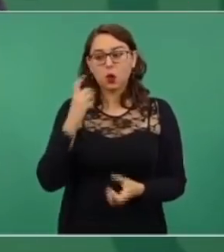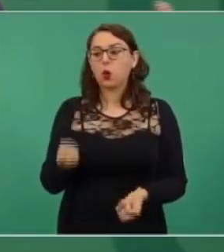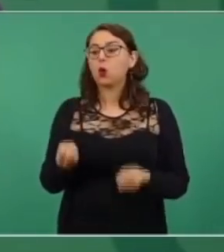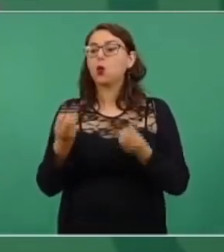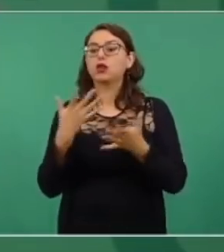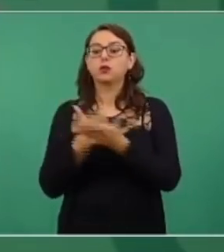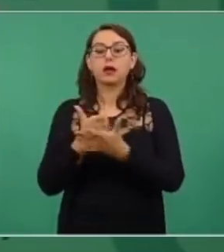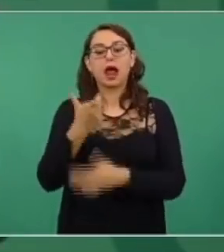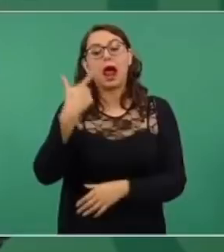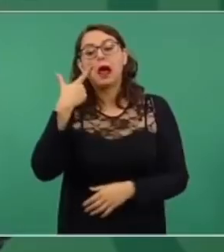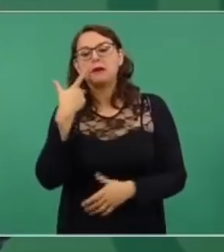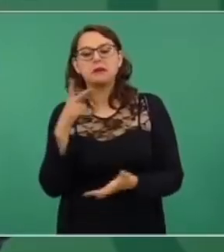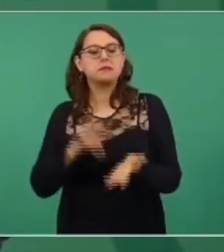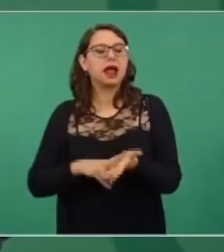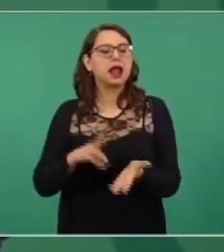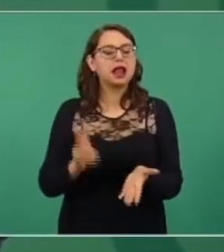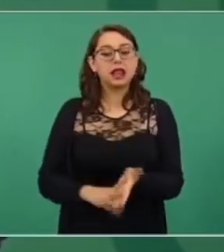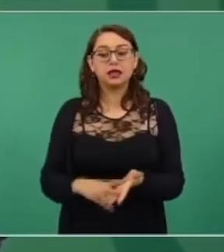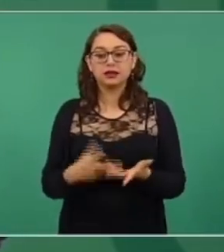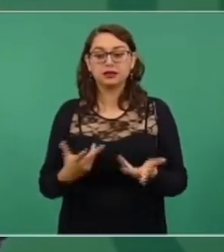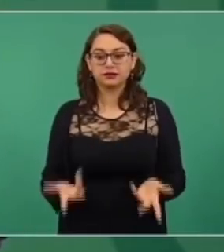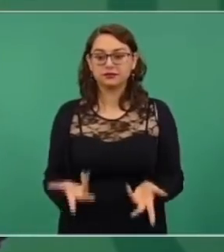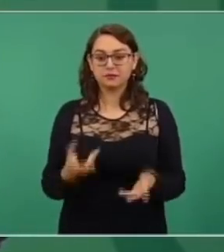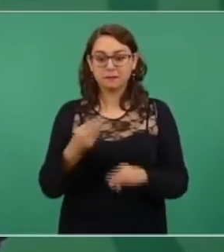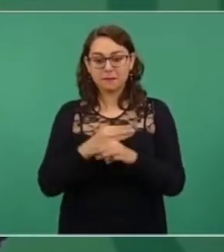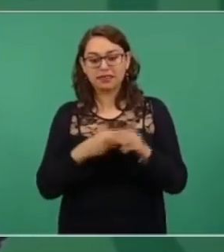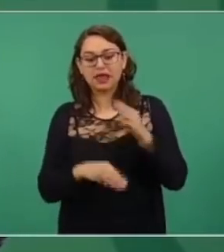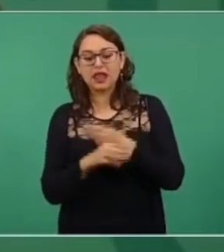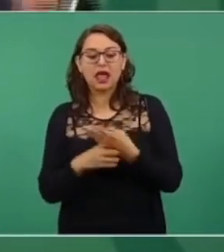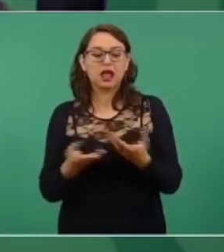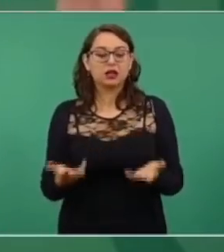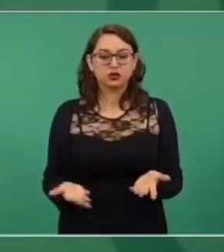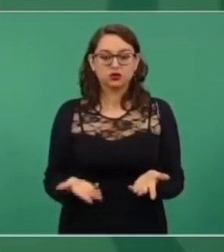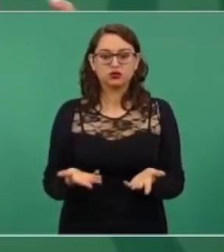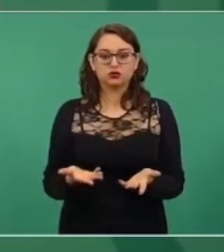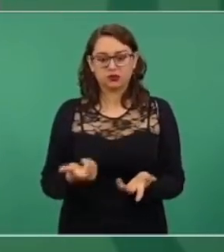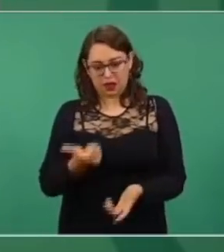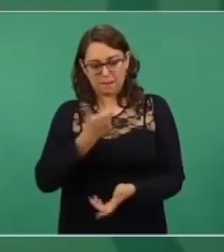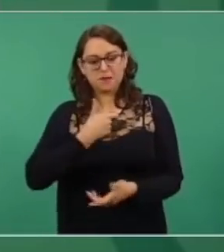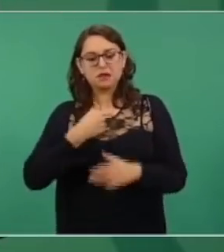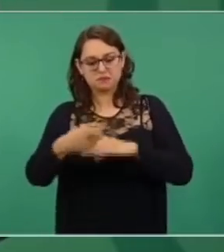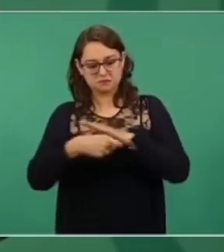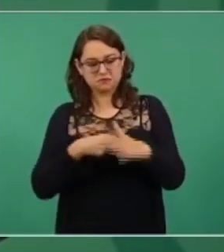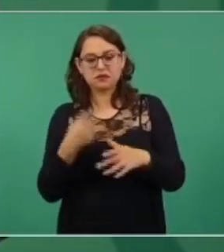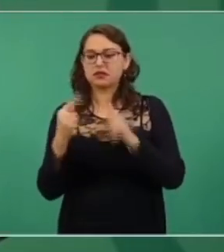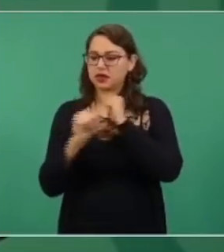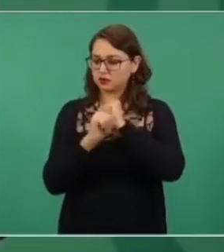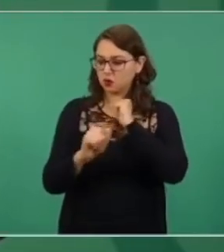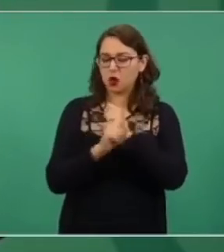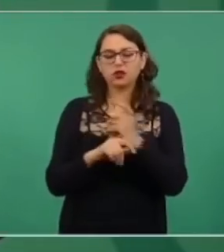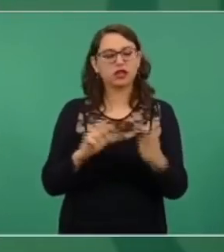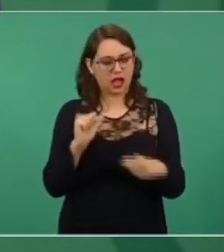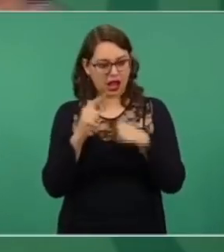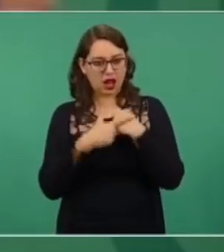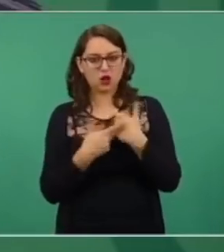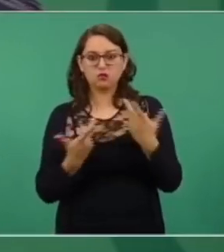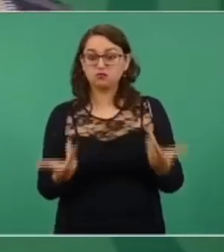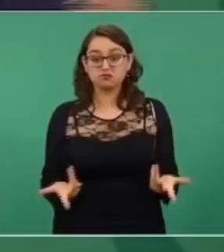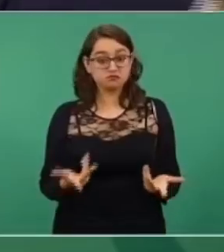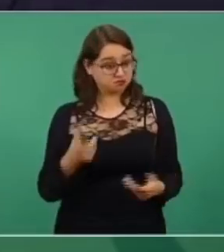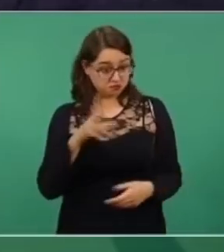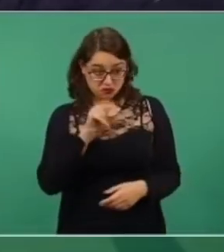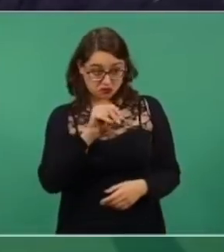vas a pagar por el material y cuánto me vas a pagar por el transporte. Si